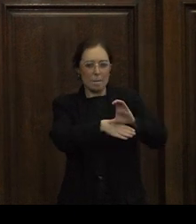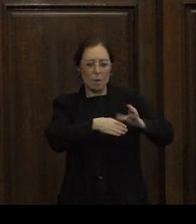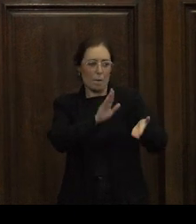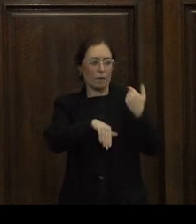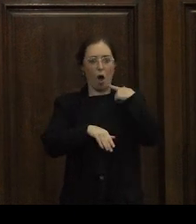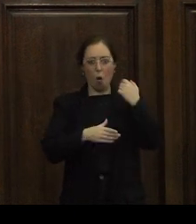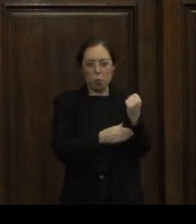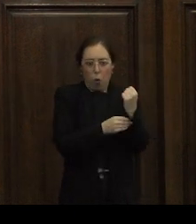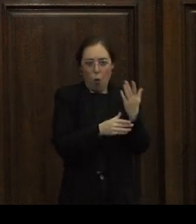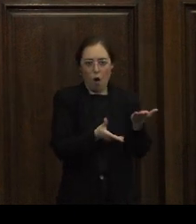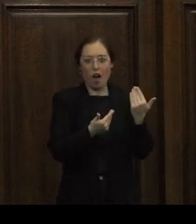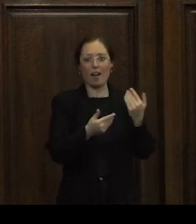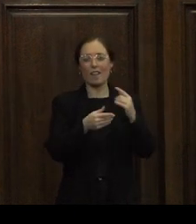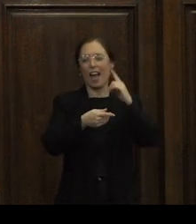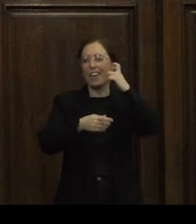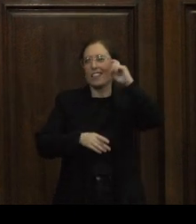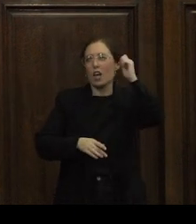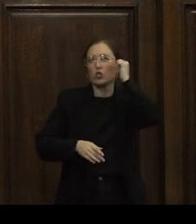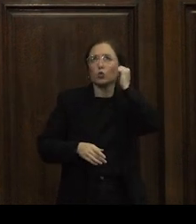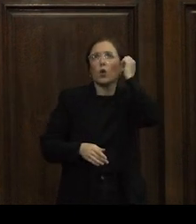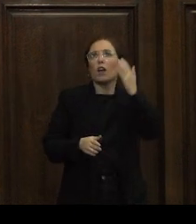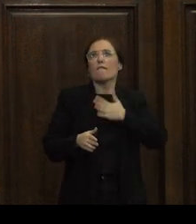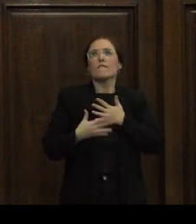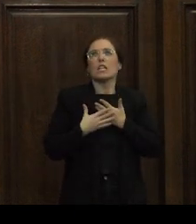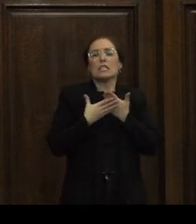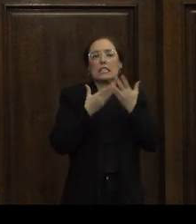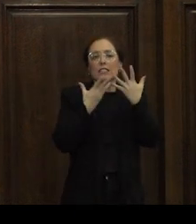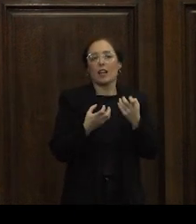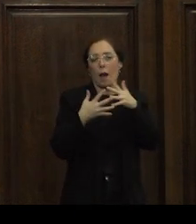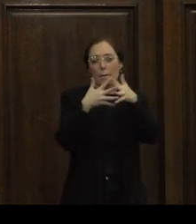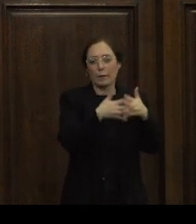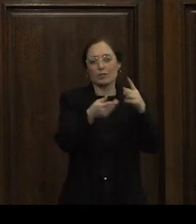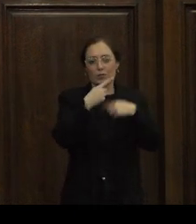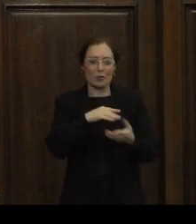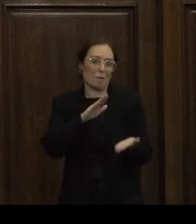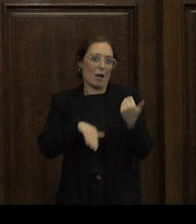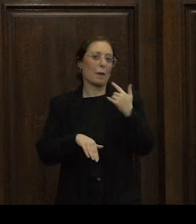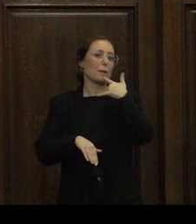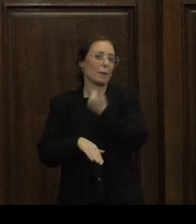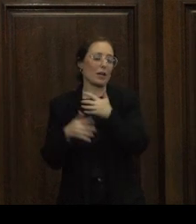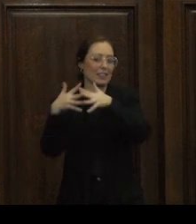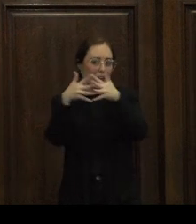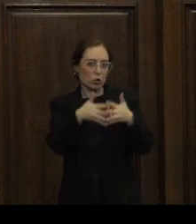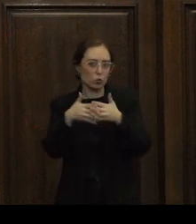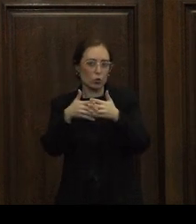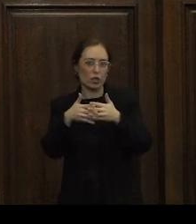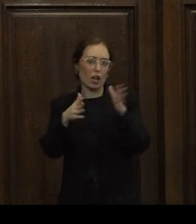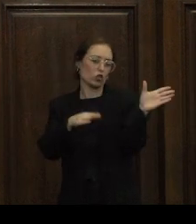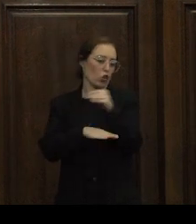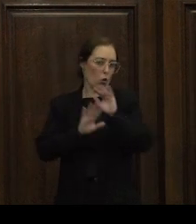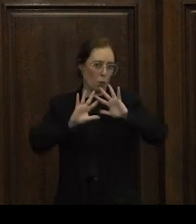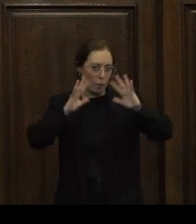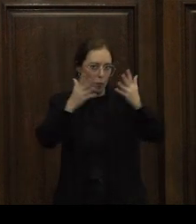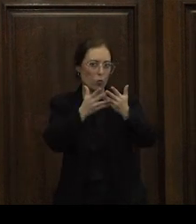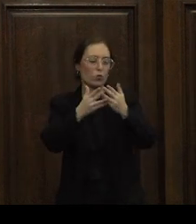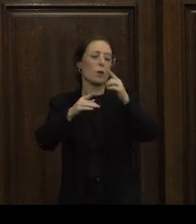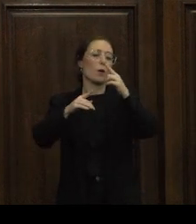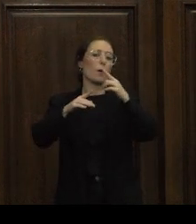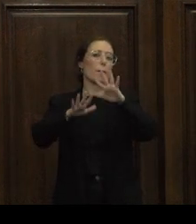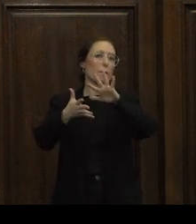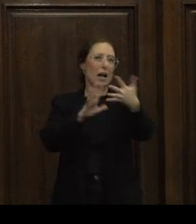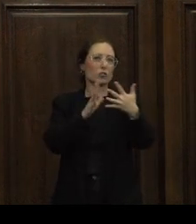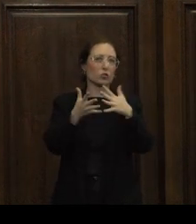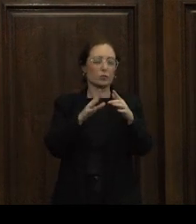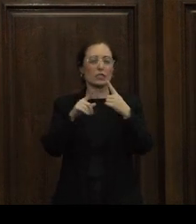sueño americano, que se vio cada vez más globalizado a partir de esta irradiación desde los Estados Unidos al resto del planeta en esa segunda